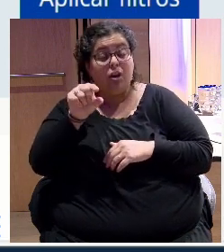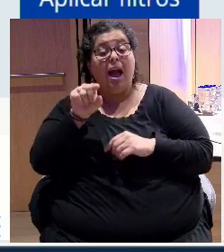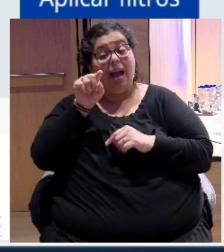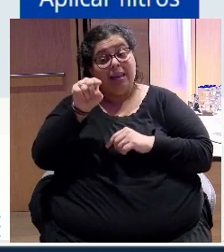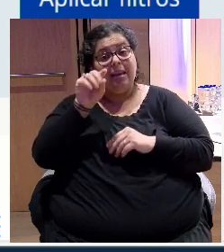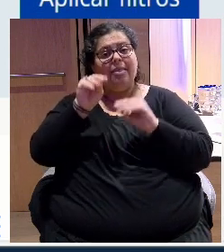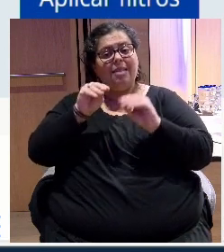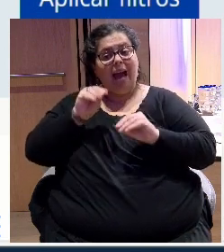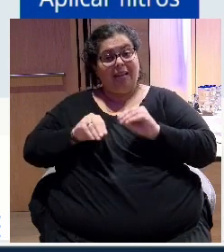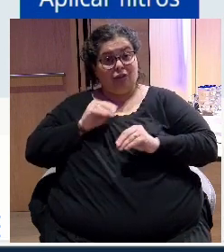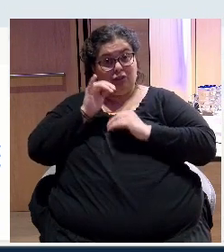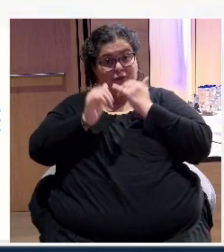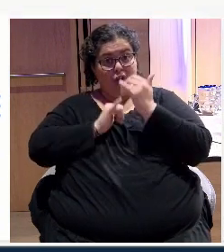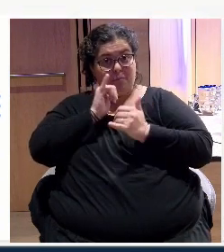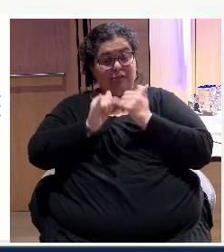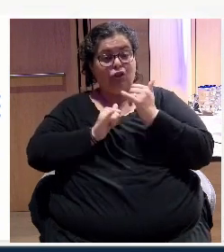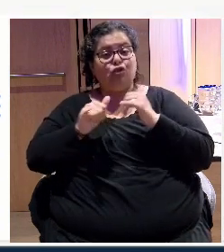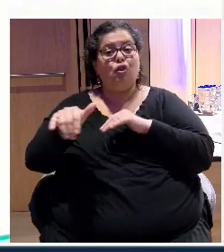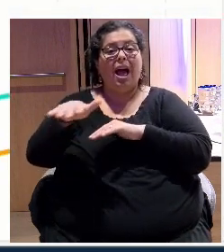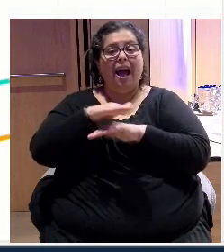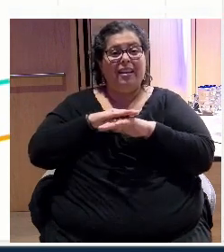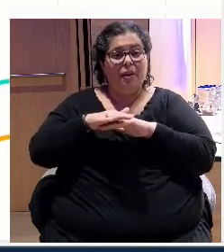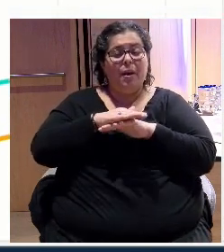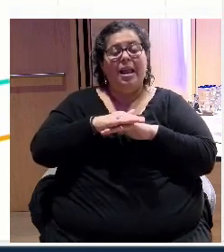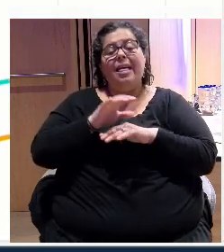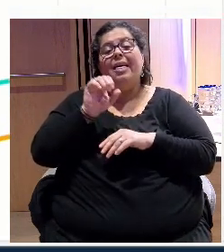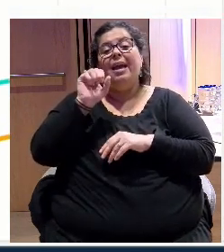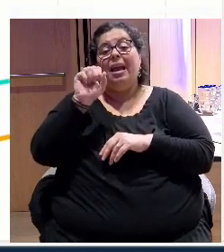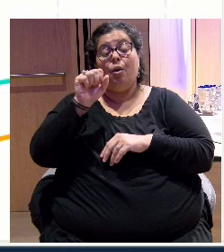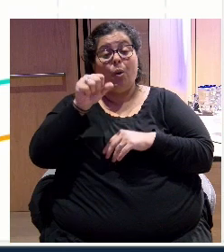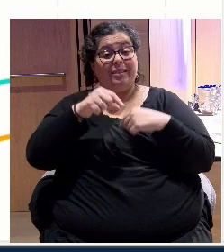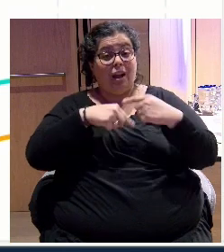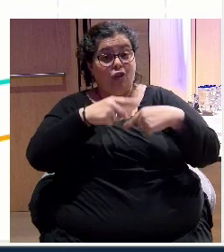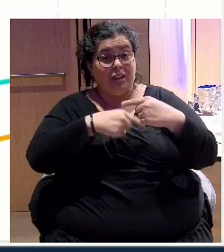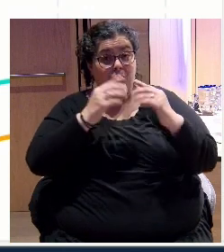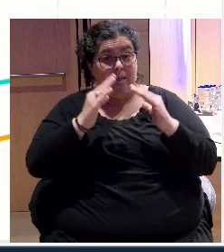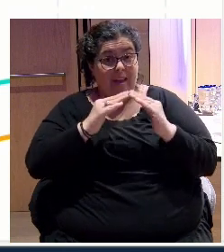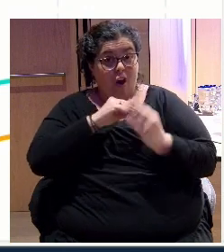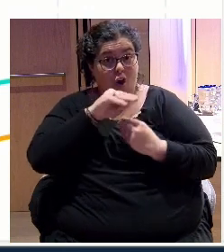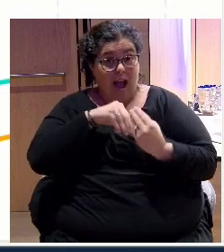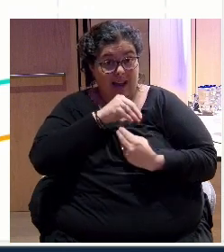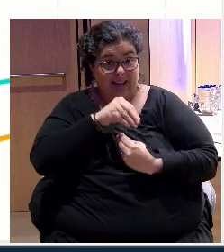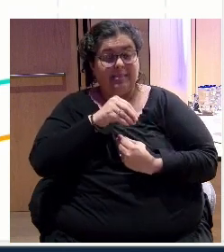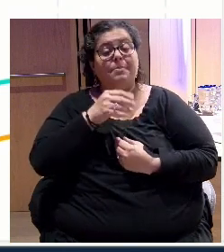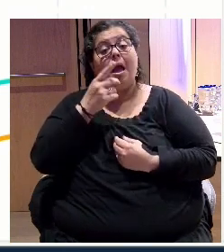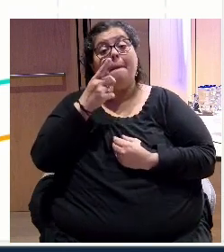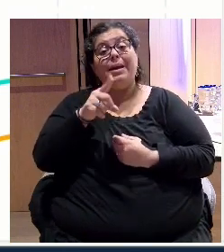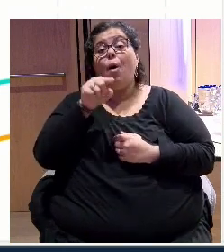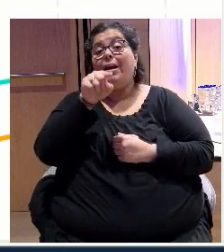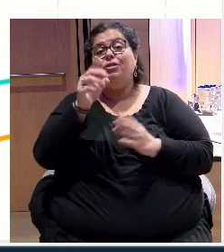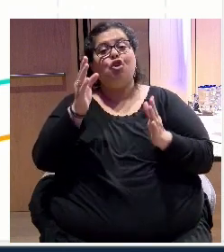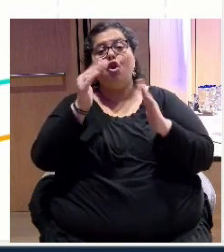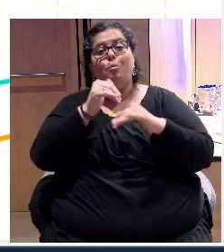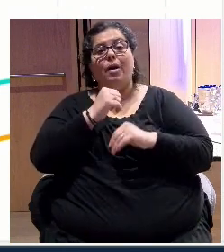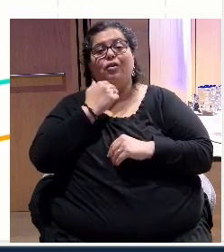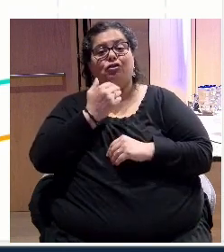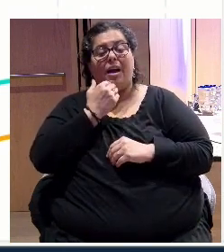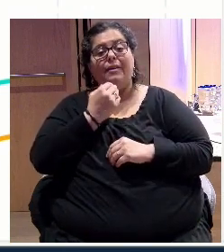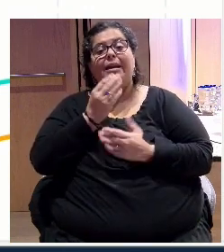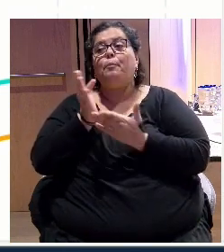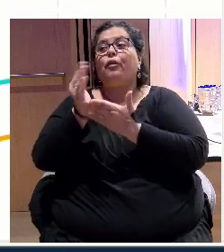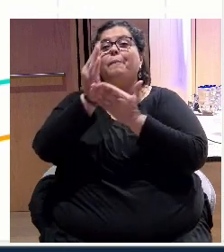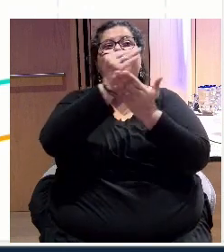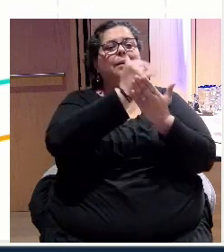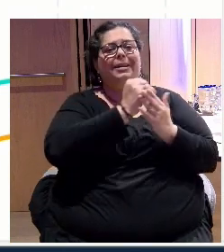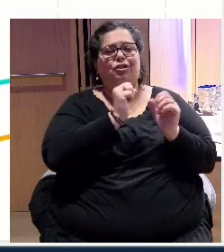datos que contamos con educación son a nivel de la encuesta continua de hogares, la encuesta continua de hogares no me permite a mí tener el desglose por